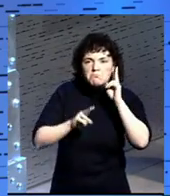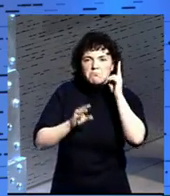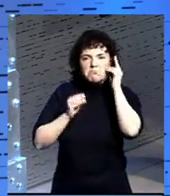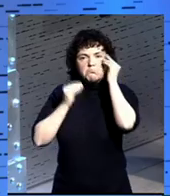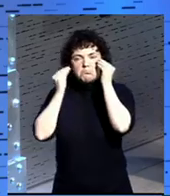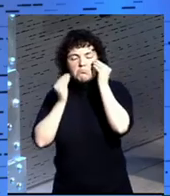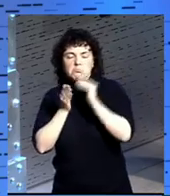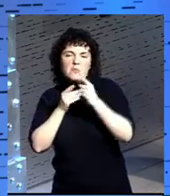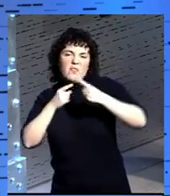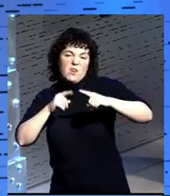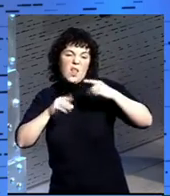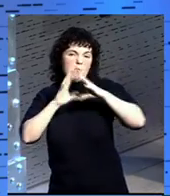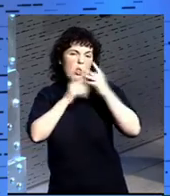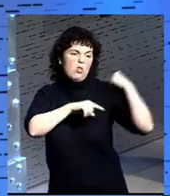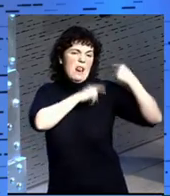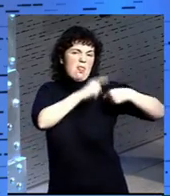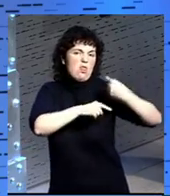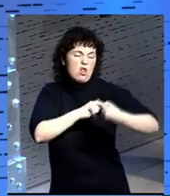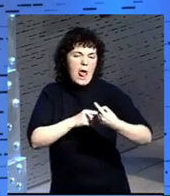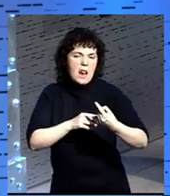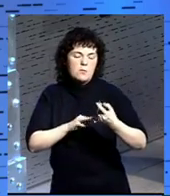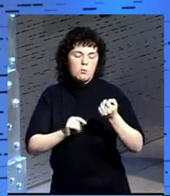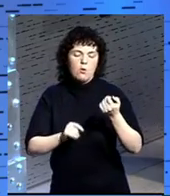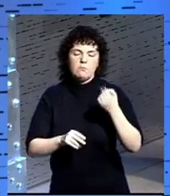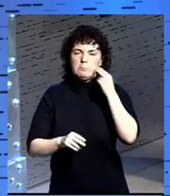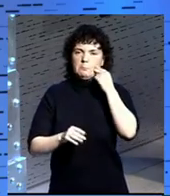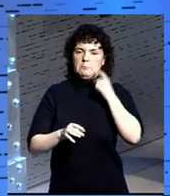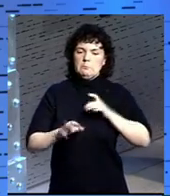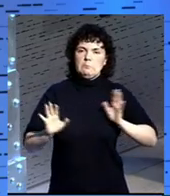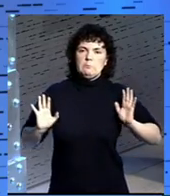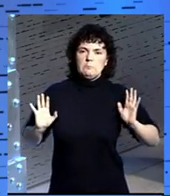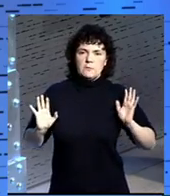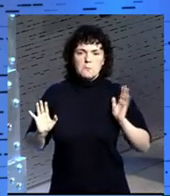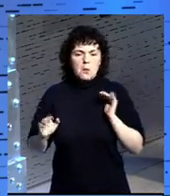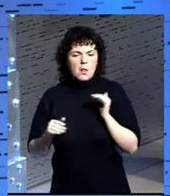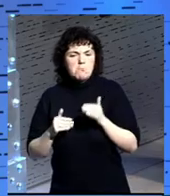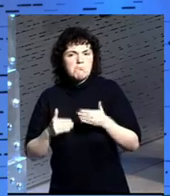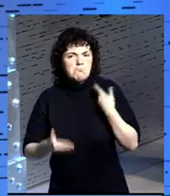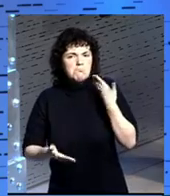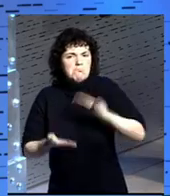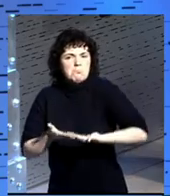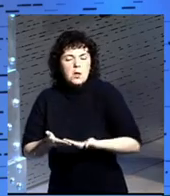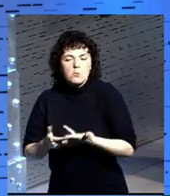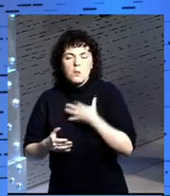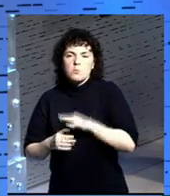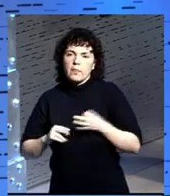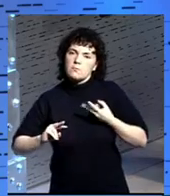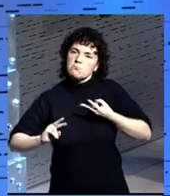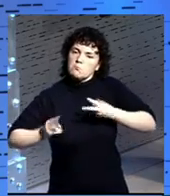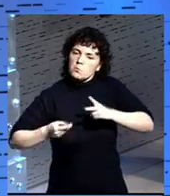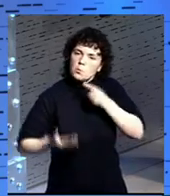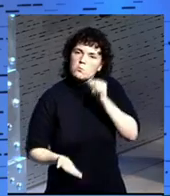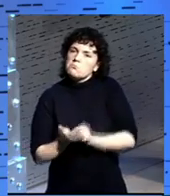que en un mundo tradicional pues no se hubiera atrevido, ¿no? ¿Por qué? Porque además tiene la ocasión de reaccionar muy rápido al feedback